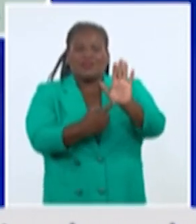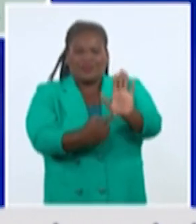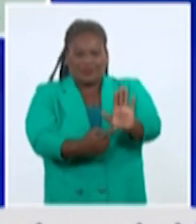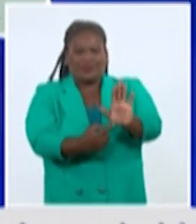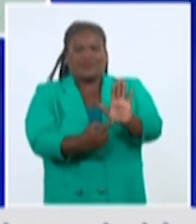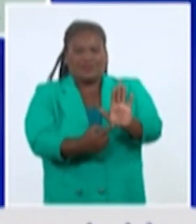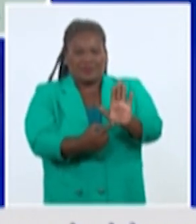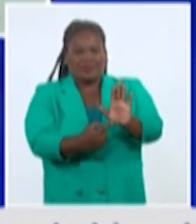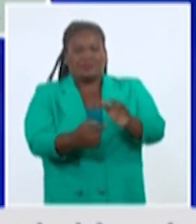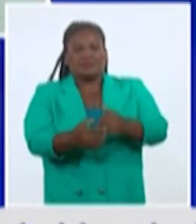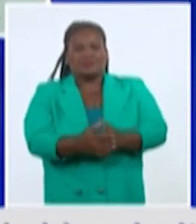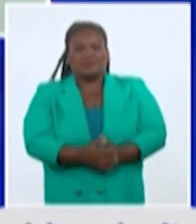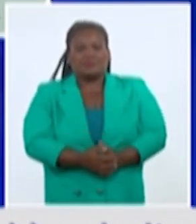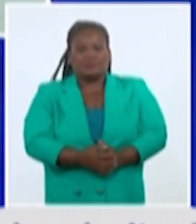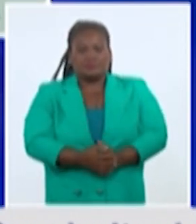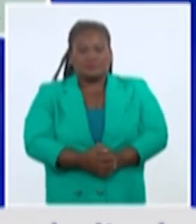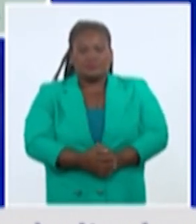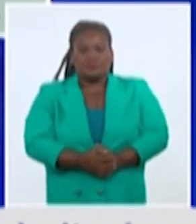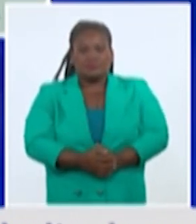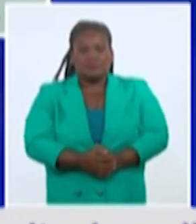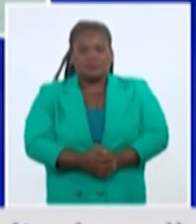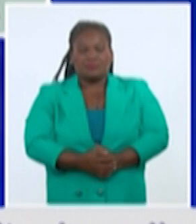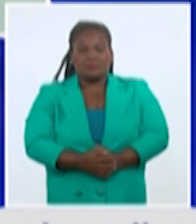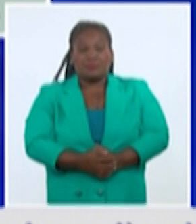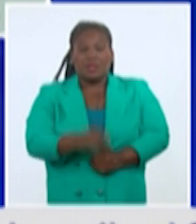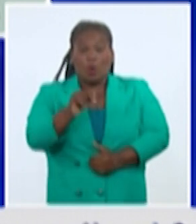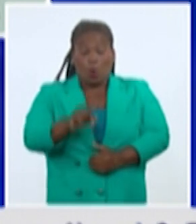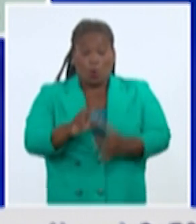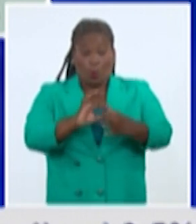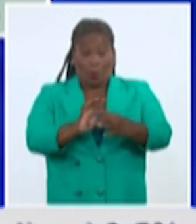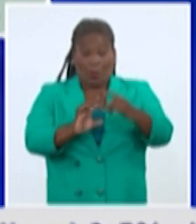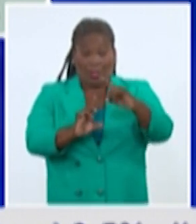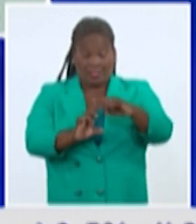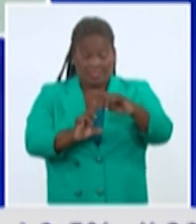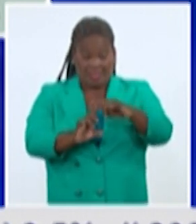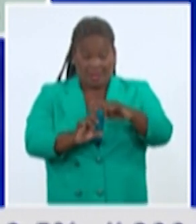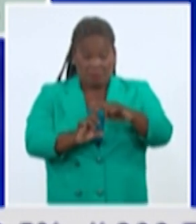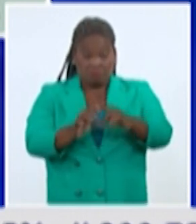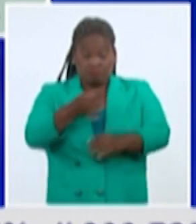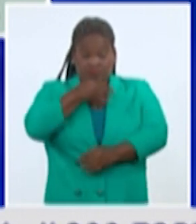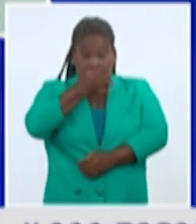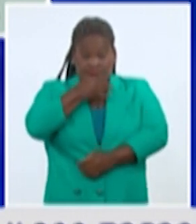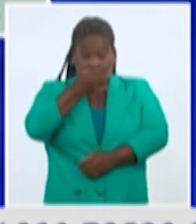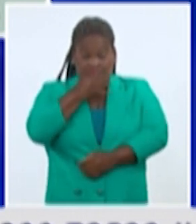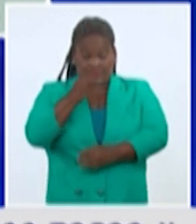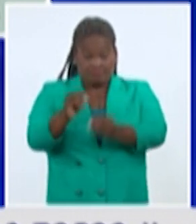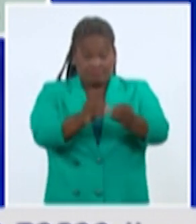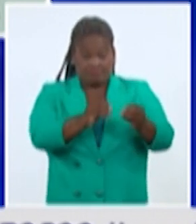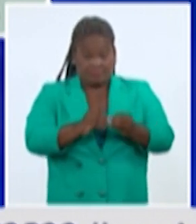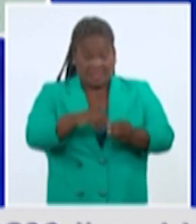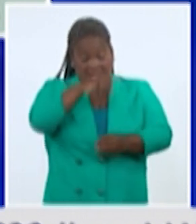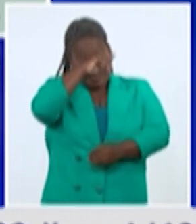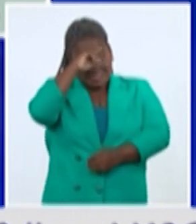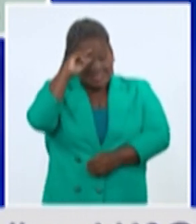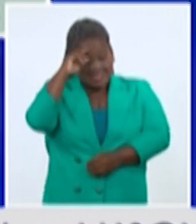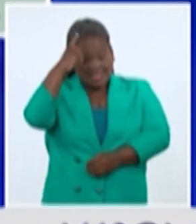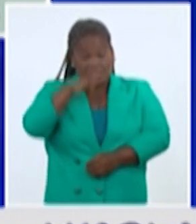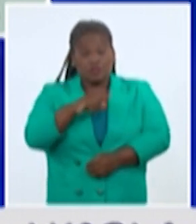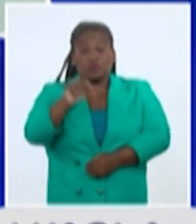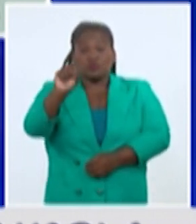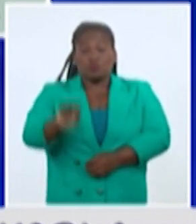casos autóctonos. Usted lo tiene en pantalla. Hoy Guantánamo refiere transmisión en San Antonio del Sur con 18